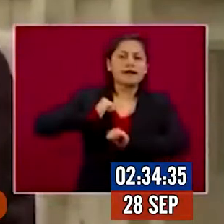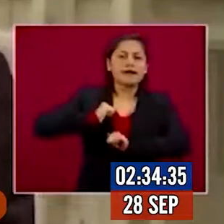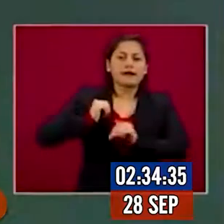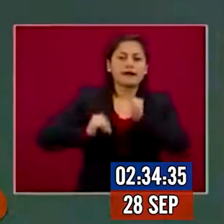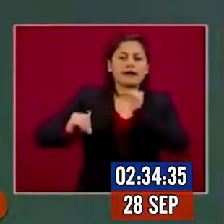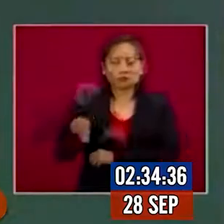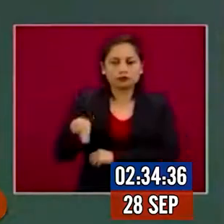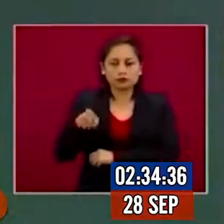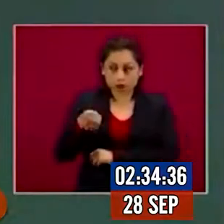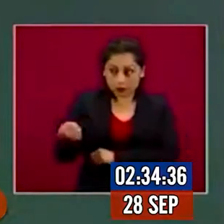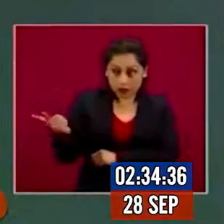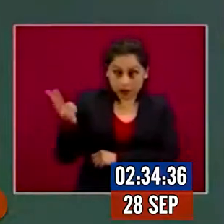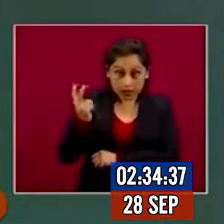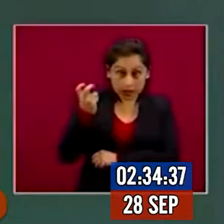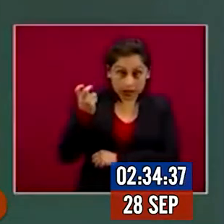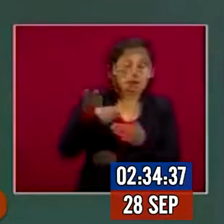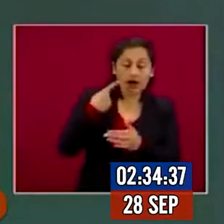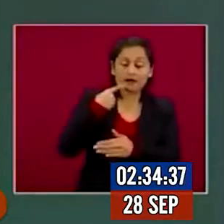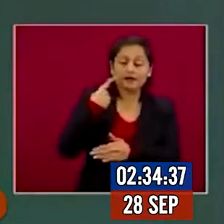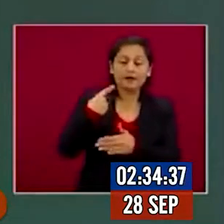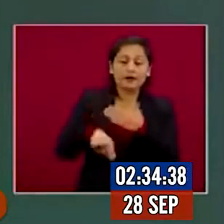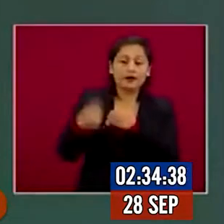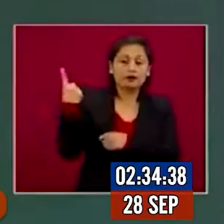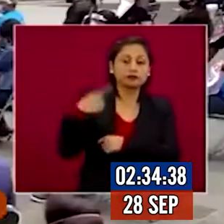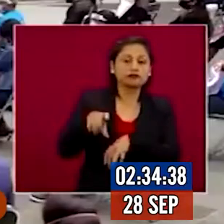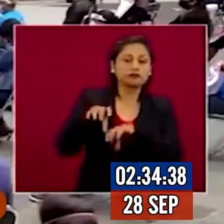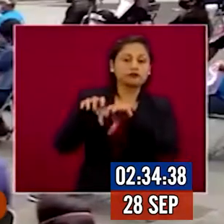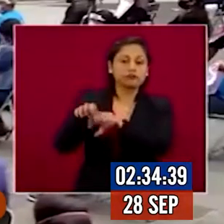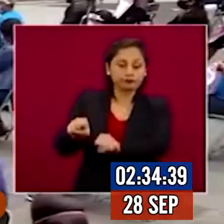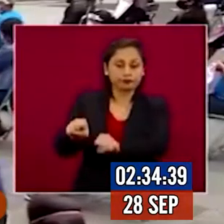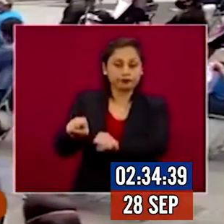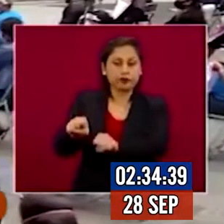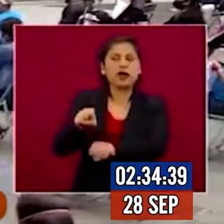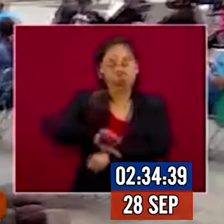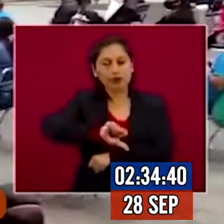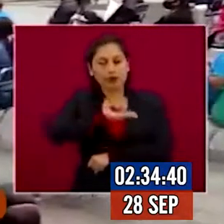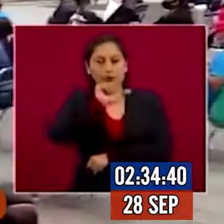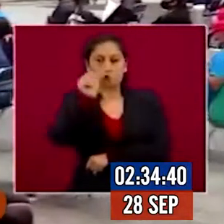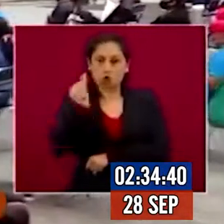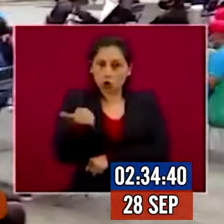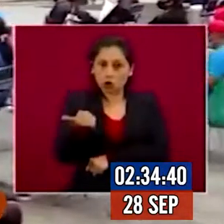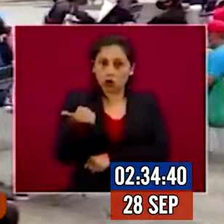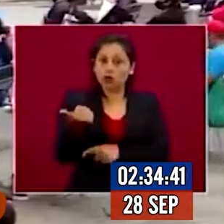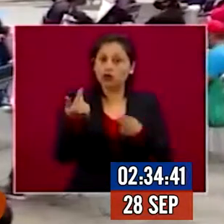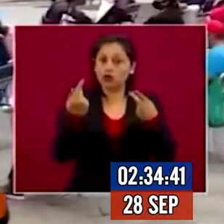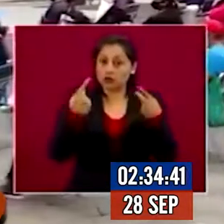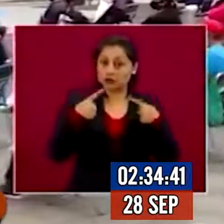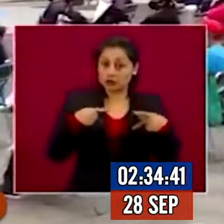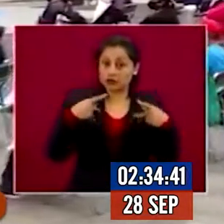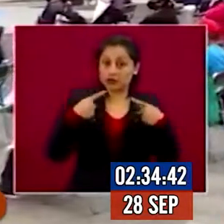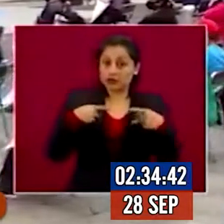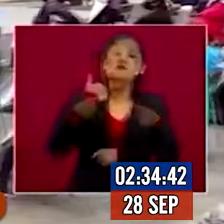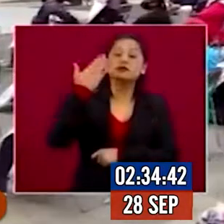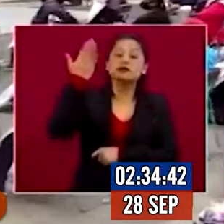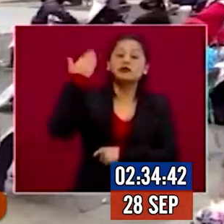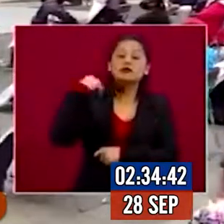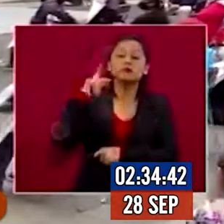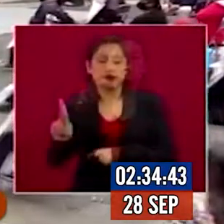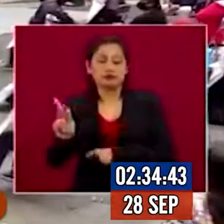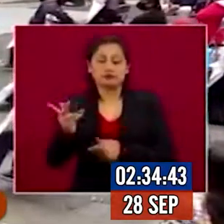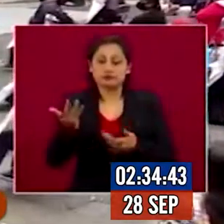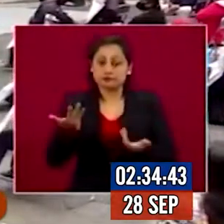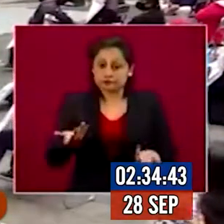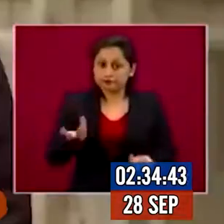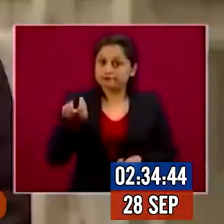también detenciones de integrantes de la antigua policía federal y también